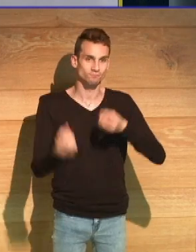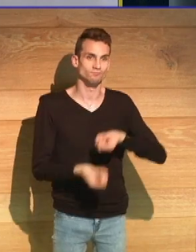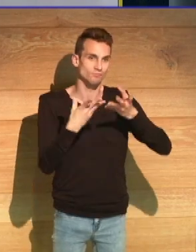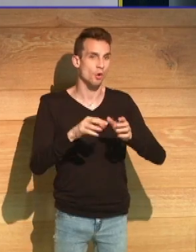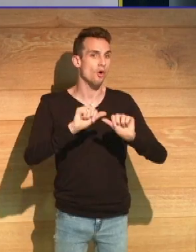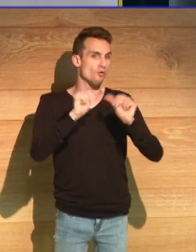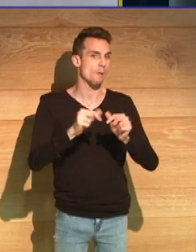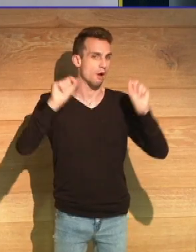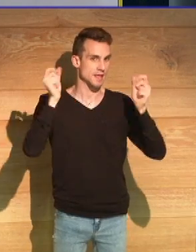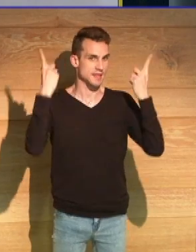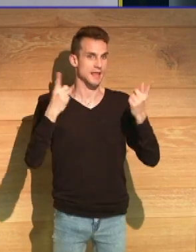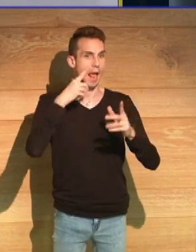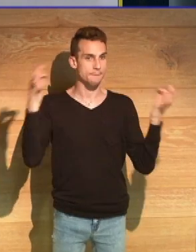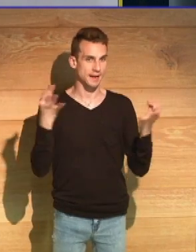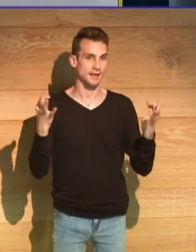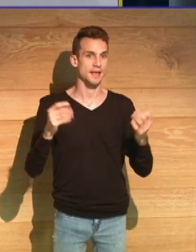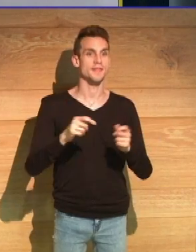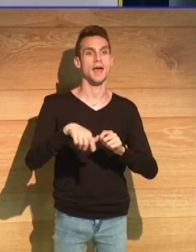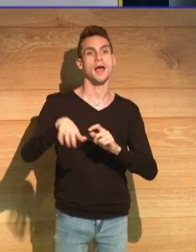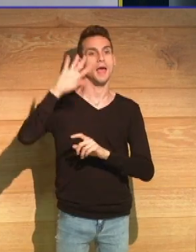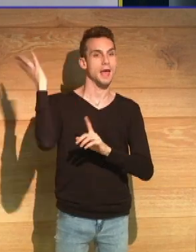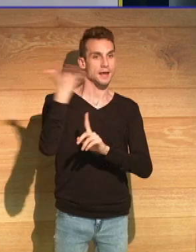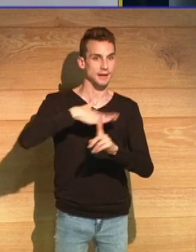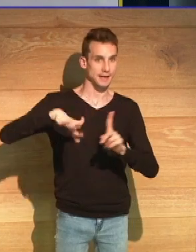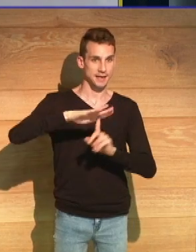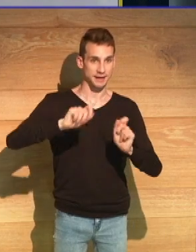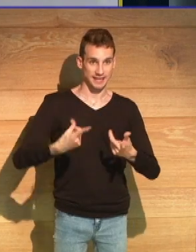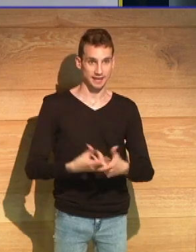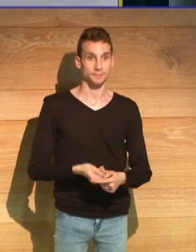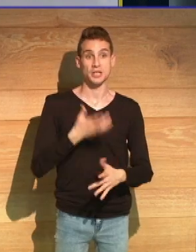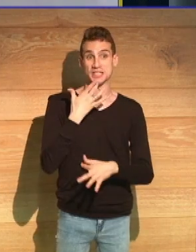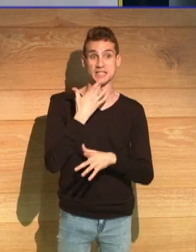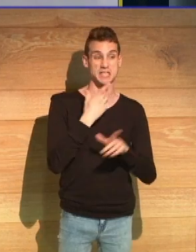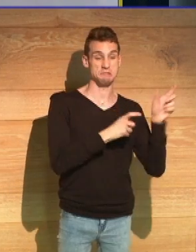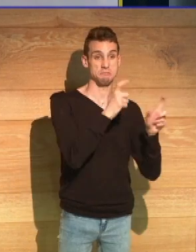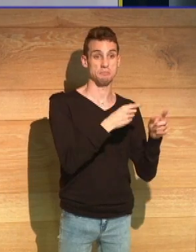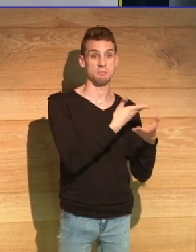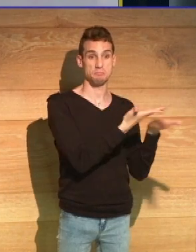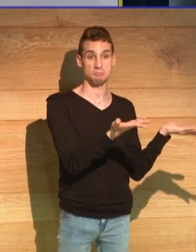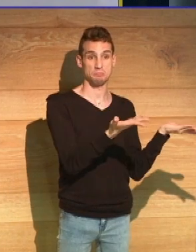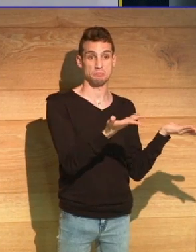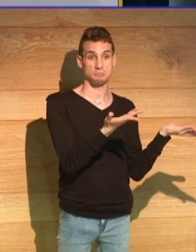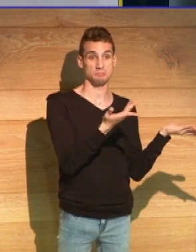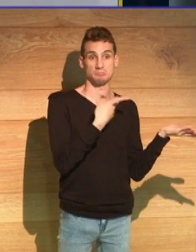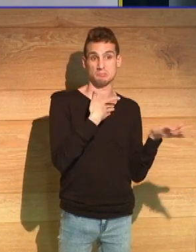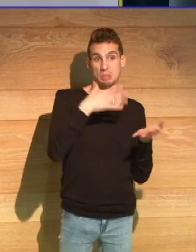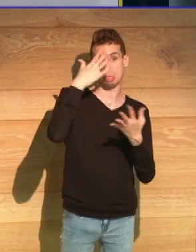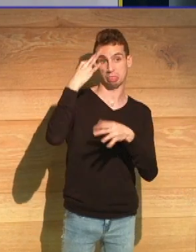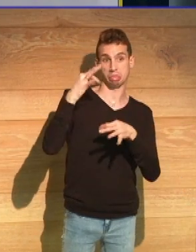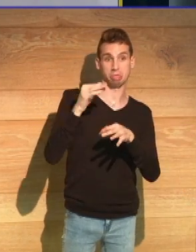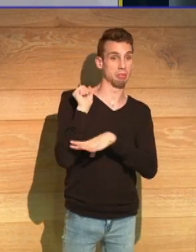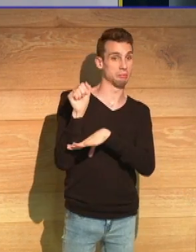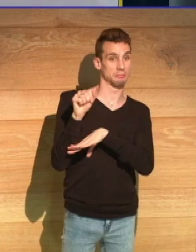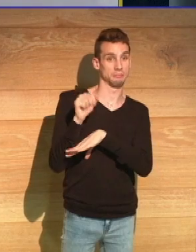eso, si no lleva aparejado una gran campaña de comunicación ciudadana que diga esto es real, os lo tenéis que creer y